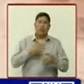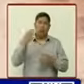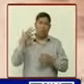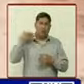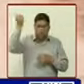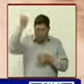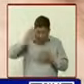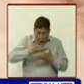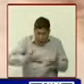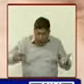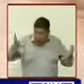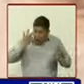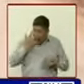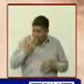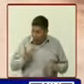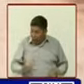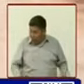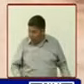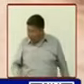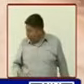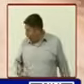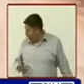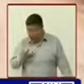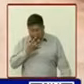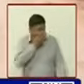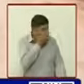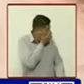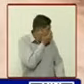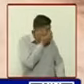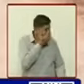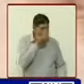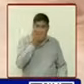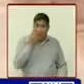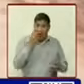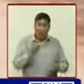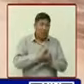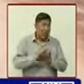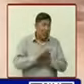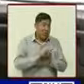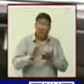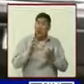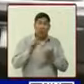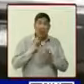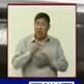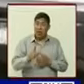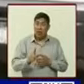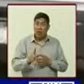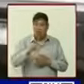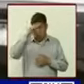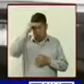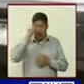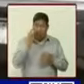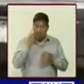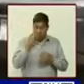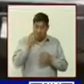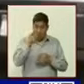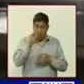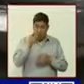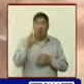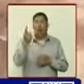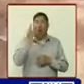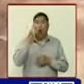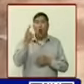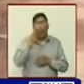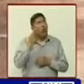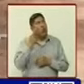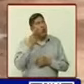era un charco de sangre, ¿sabe qué? Me he visto en película, pero nunca en lo real. ¿El delincuente alguna vez lo vio? Lo